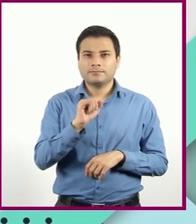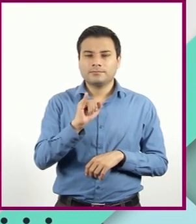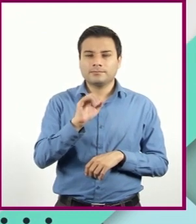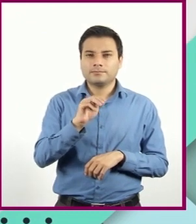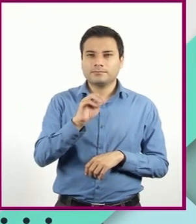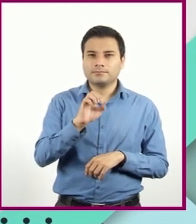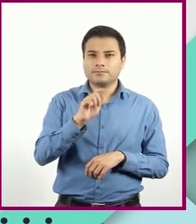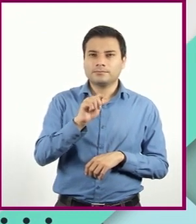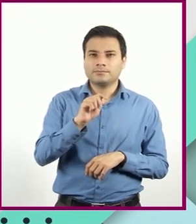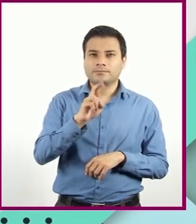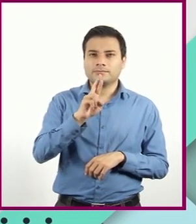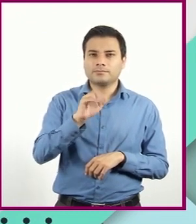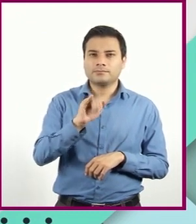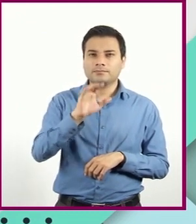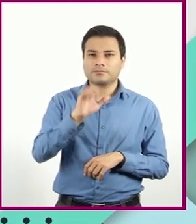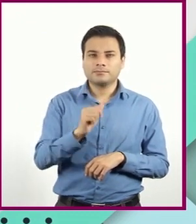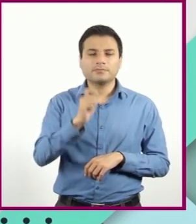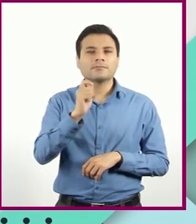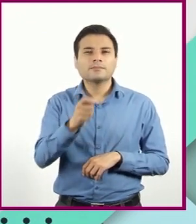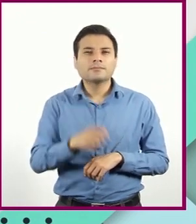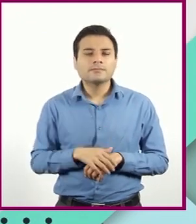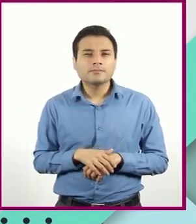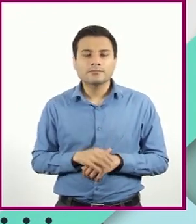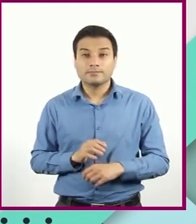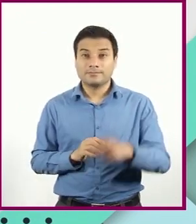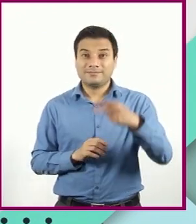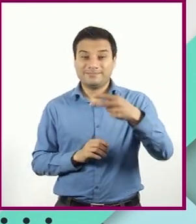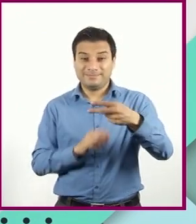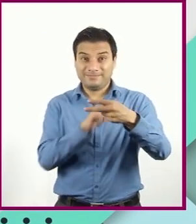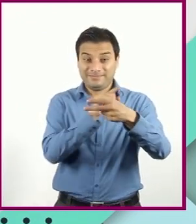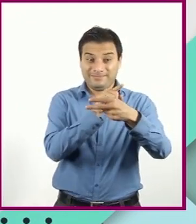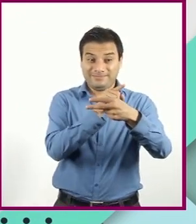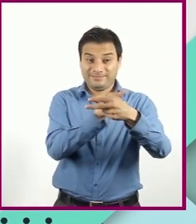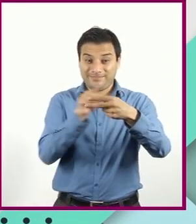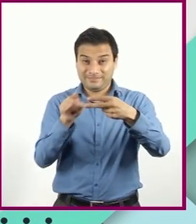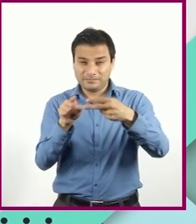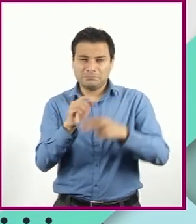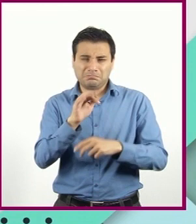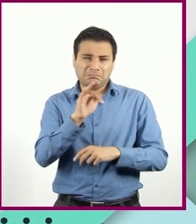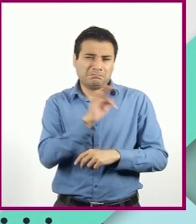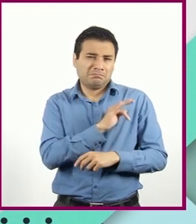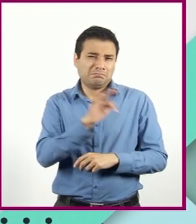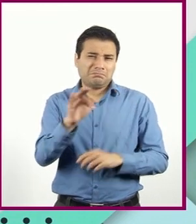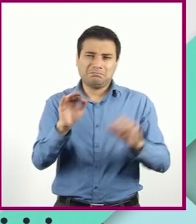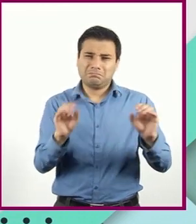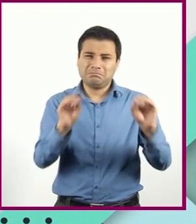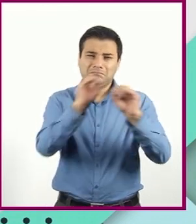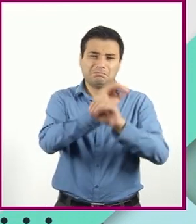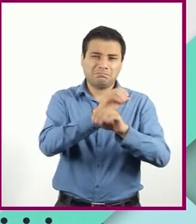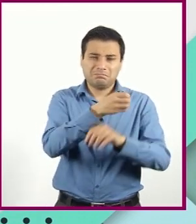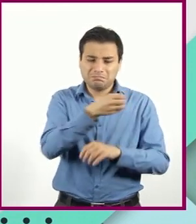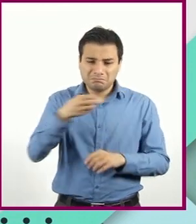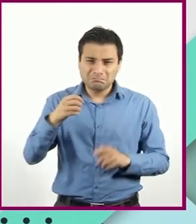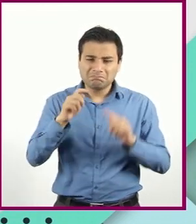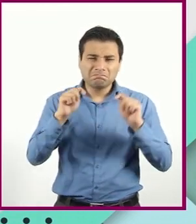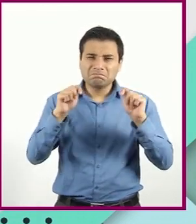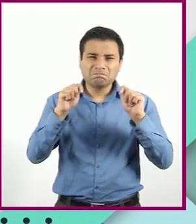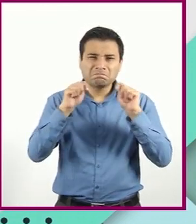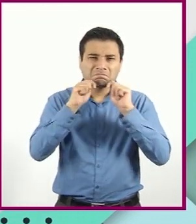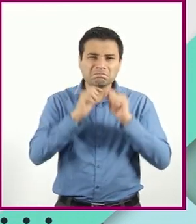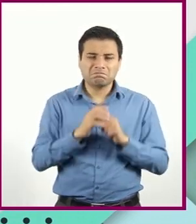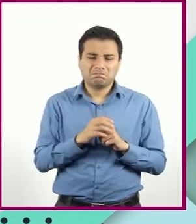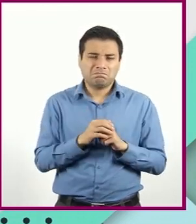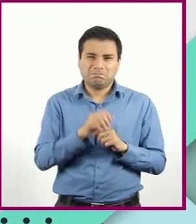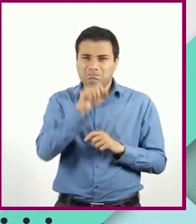la cual establece que los miembros de la igualdad pueden cambiarse de orden sin que se afecte la